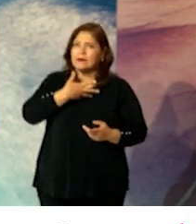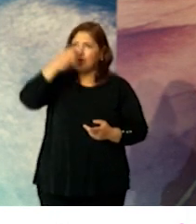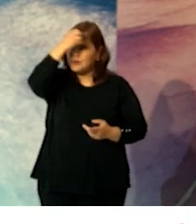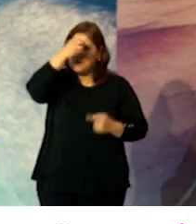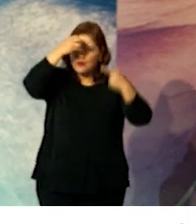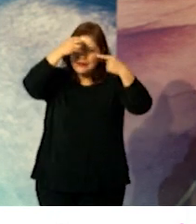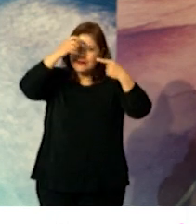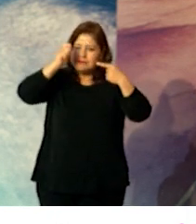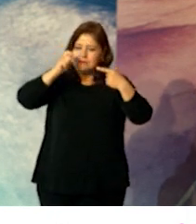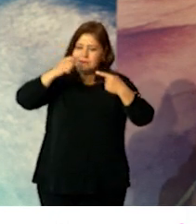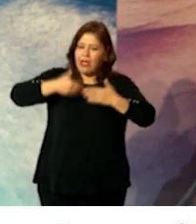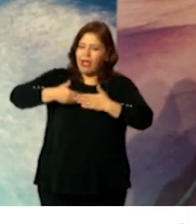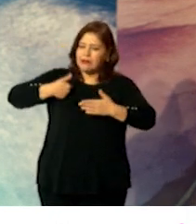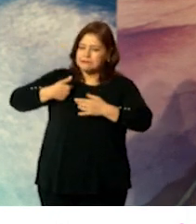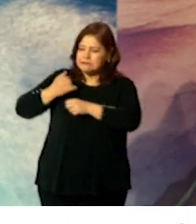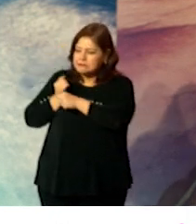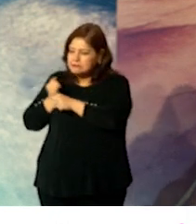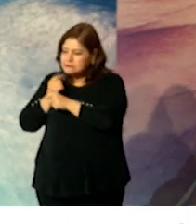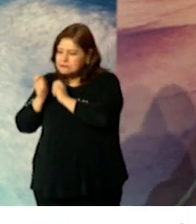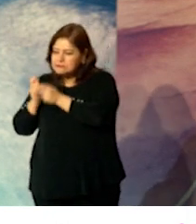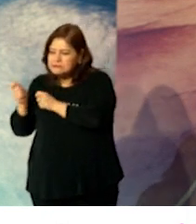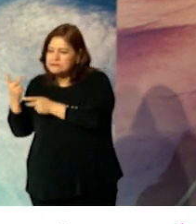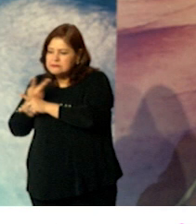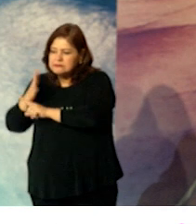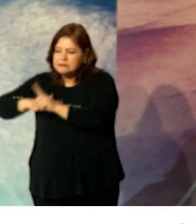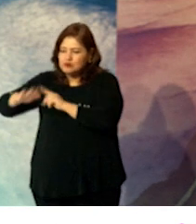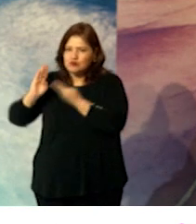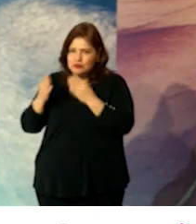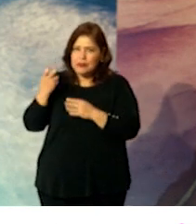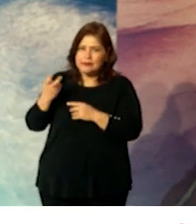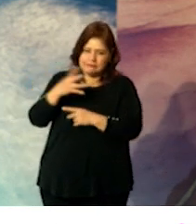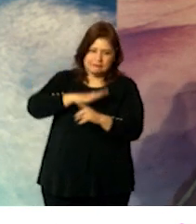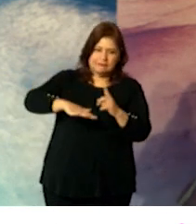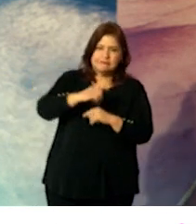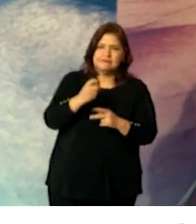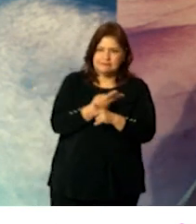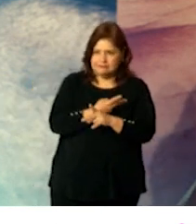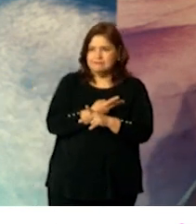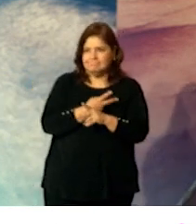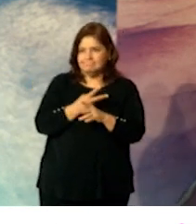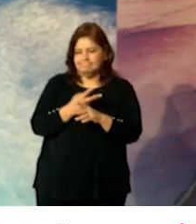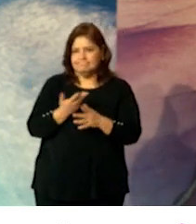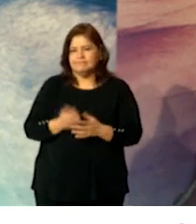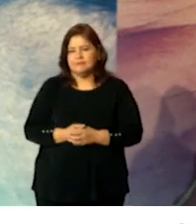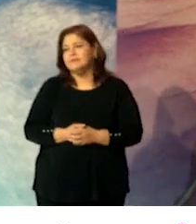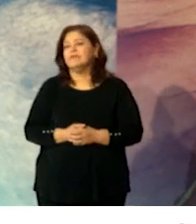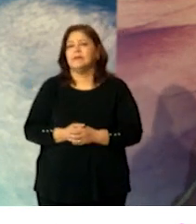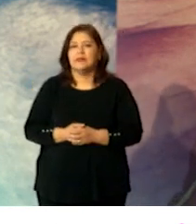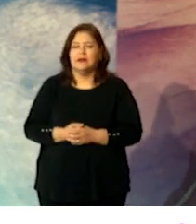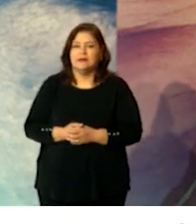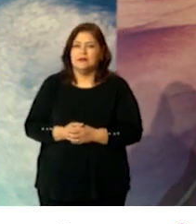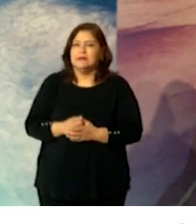ilustrada, tenemos que saber qué está pasando en el mundo. Y eso también afecta a la agenda climática. Después tenemos